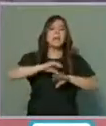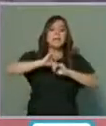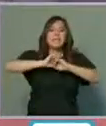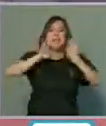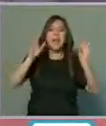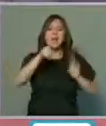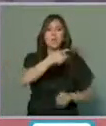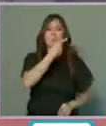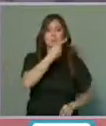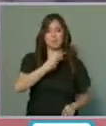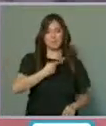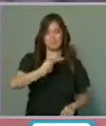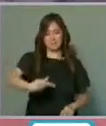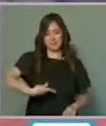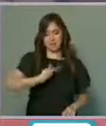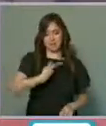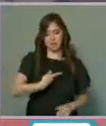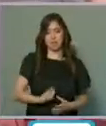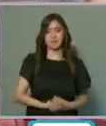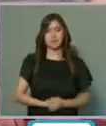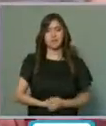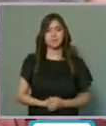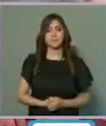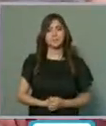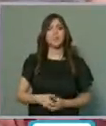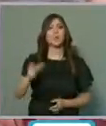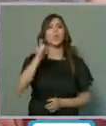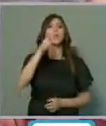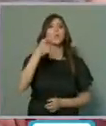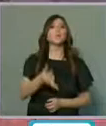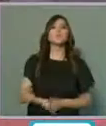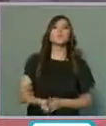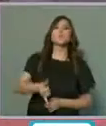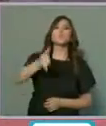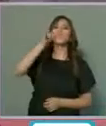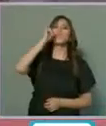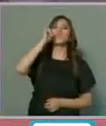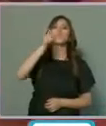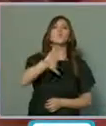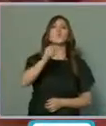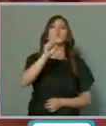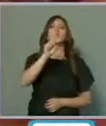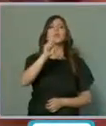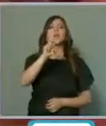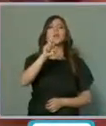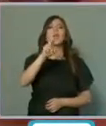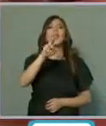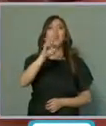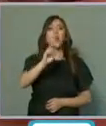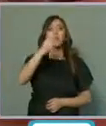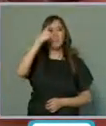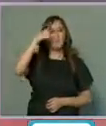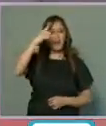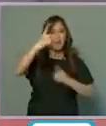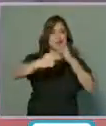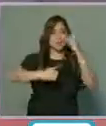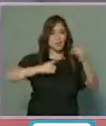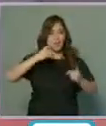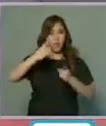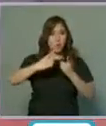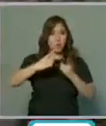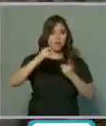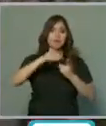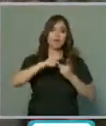respuesta que te estoy dando. Por ejemplo, cuando nosotros tomamos bebidas energetizantes, estos sueros de hidratación para los deportistas, por supuesto que